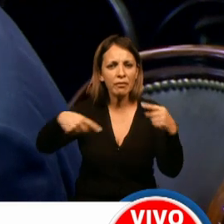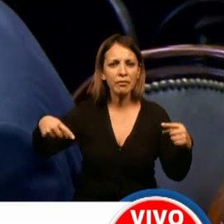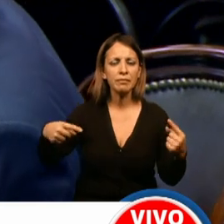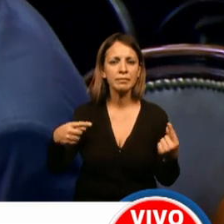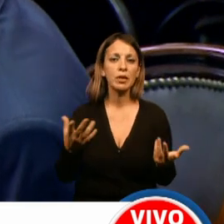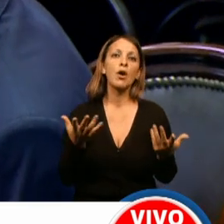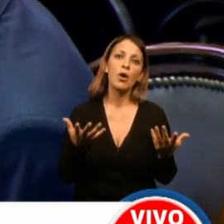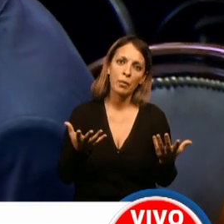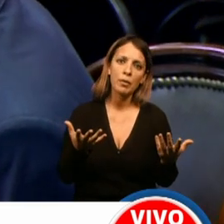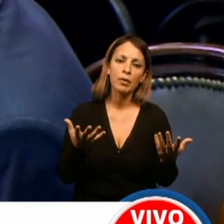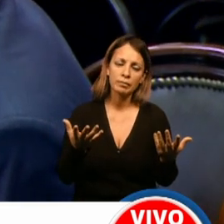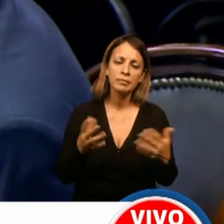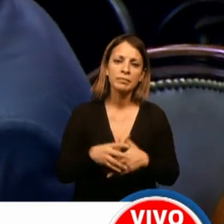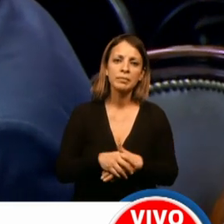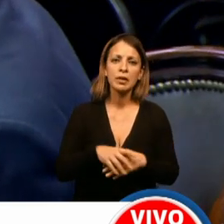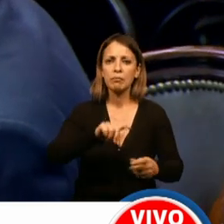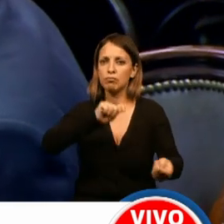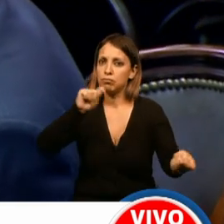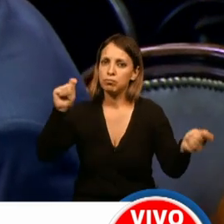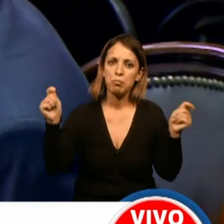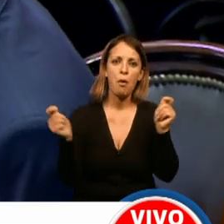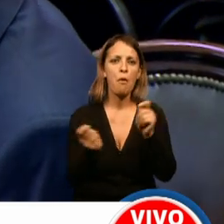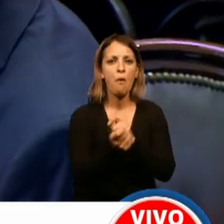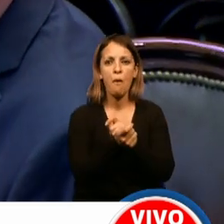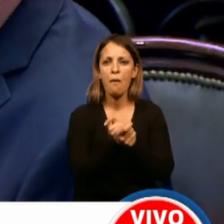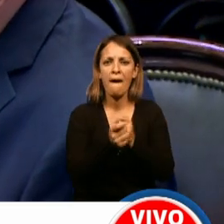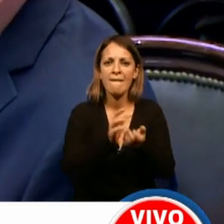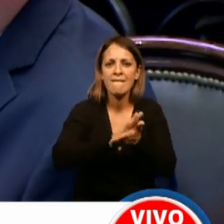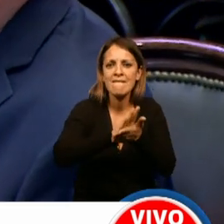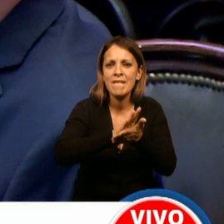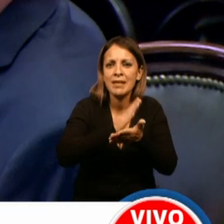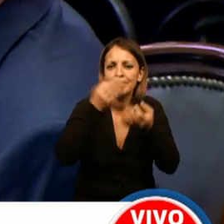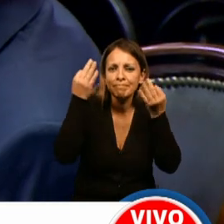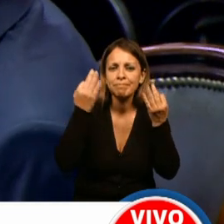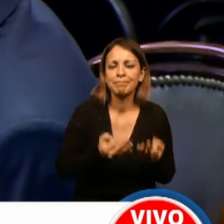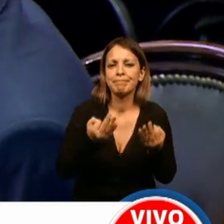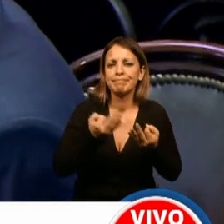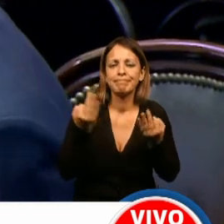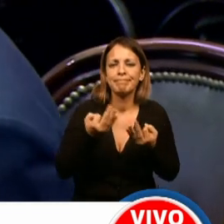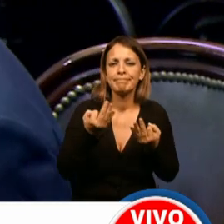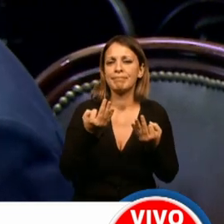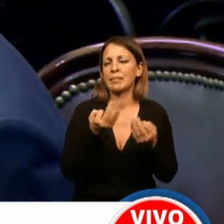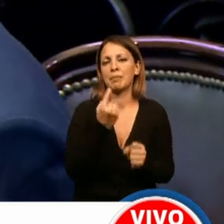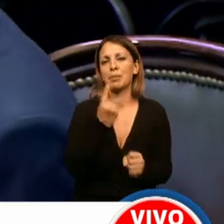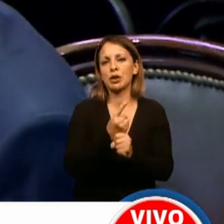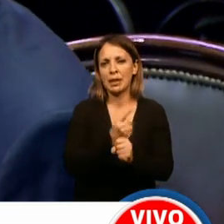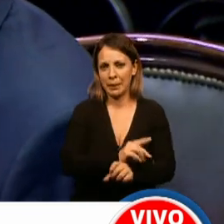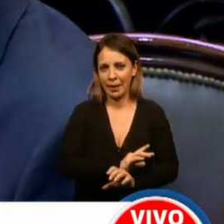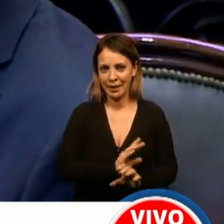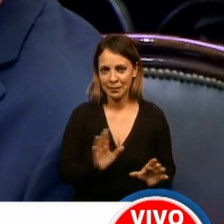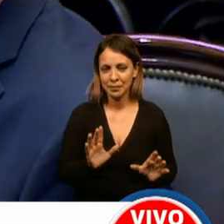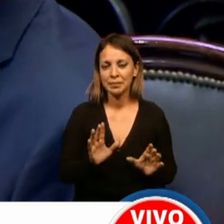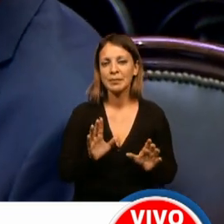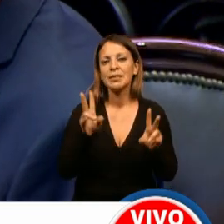no vamos a poder cambiar la raíz de las condiciones estructurales de esta